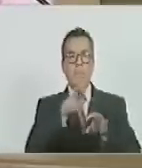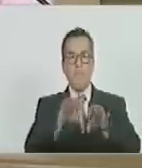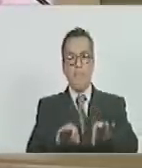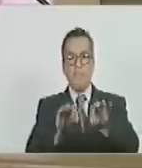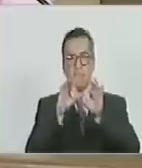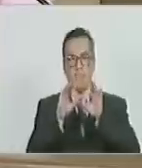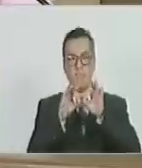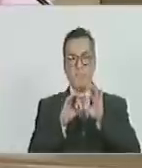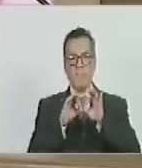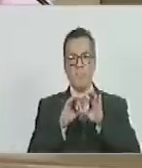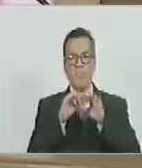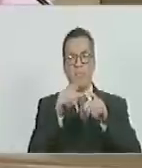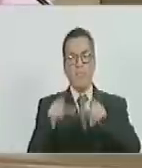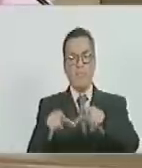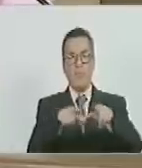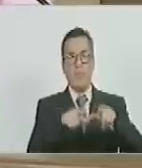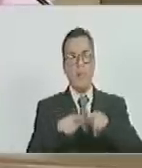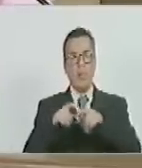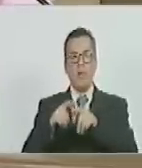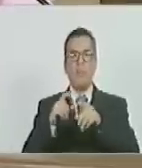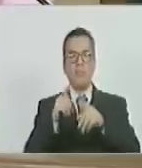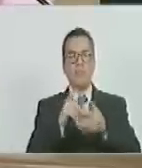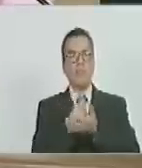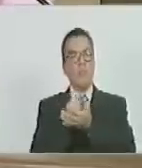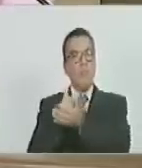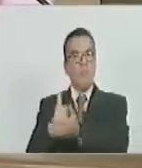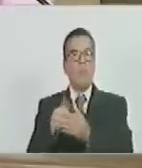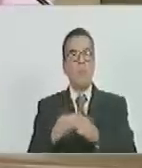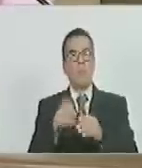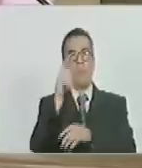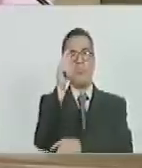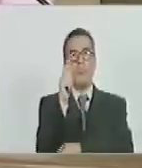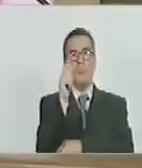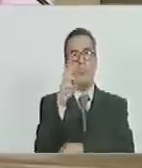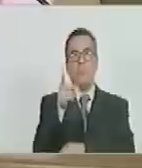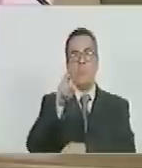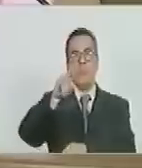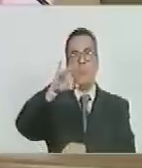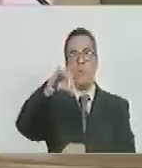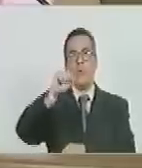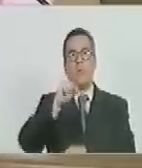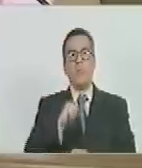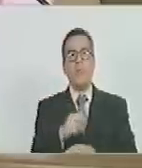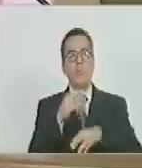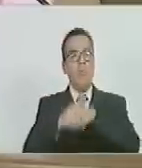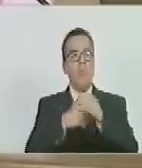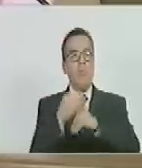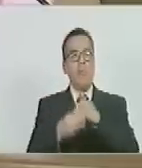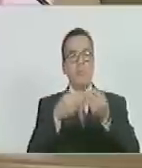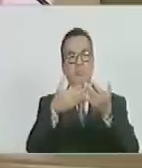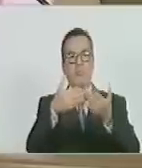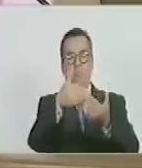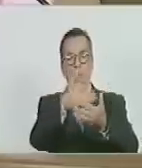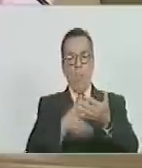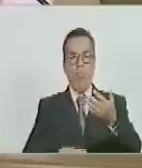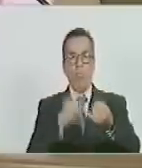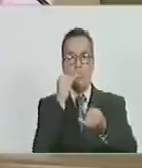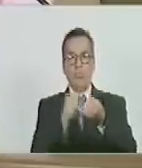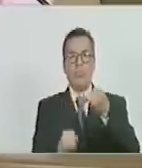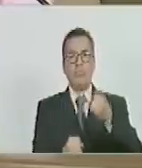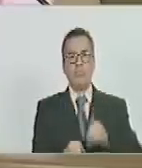para recopilar todas las enseñanzas y aportes del camarada diputado Darío Vivas, mediante la cual remite informe